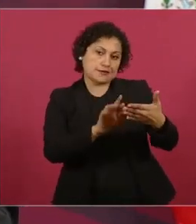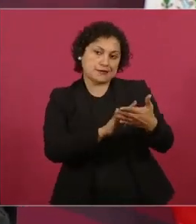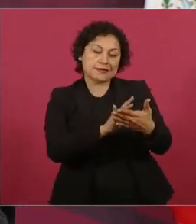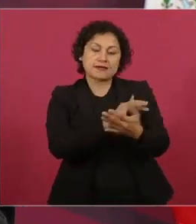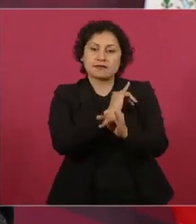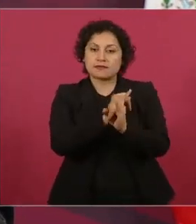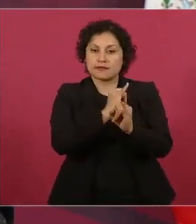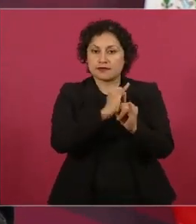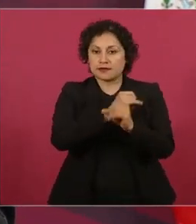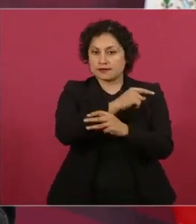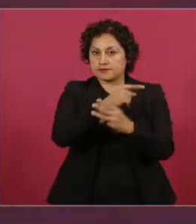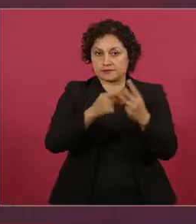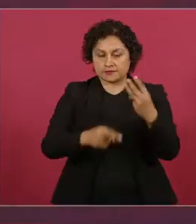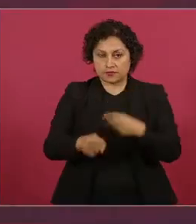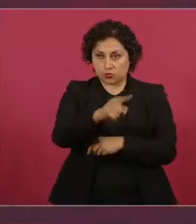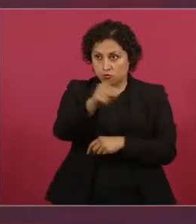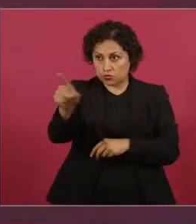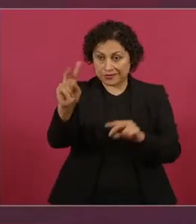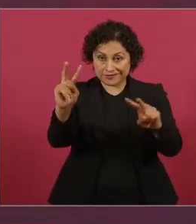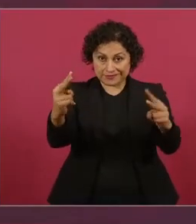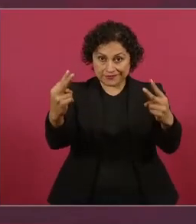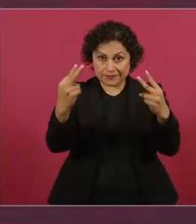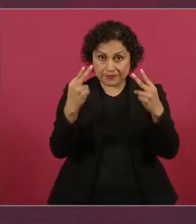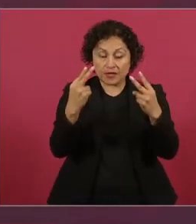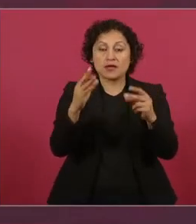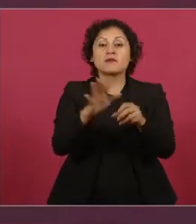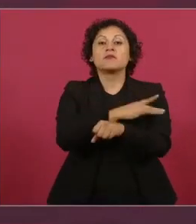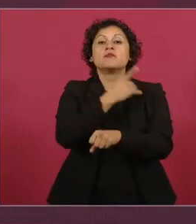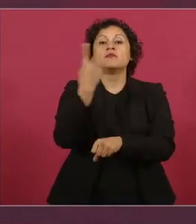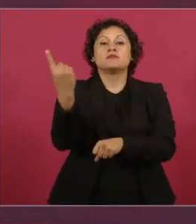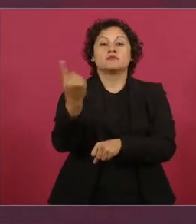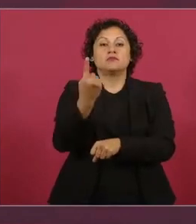a dar a conocer